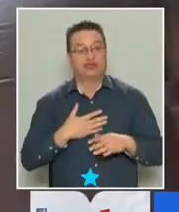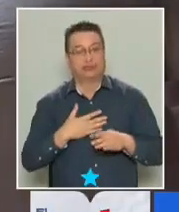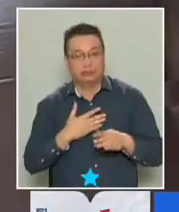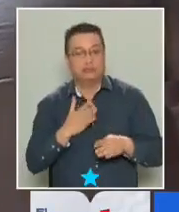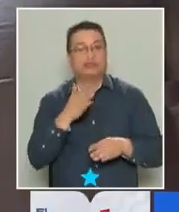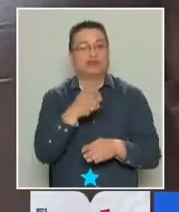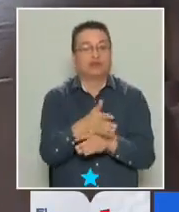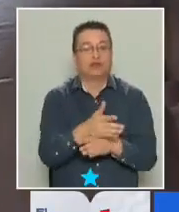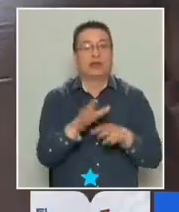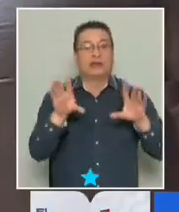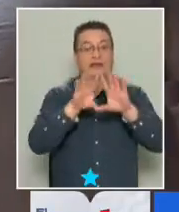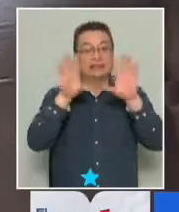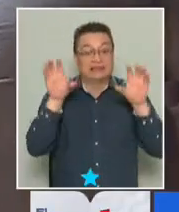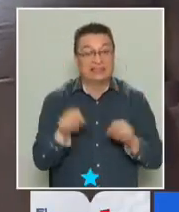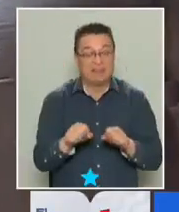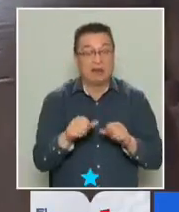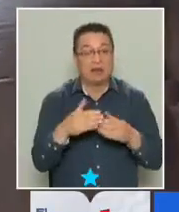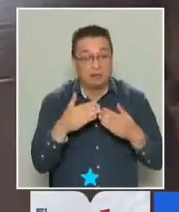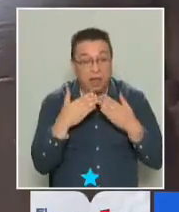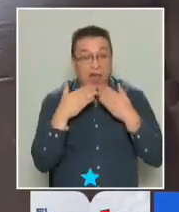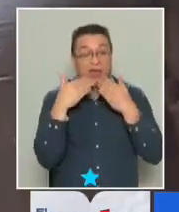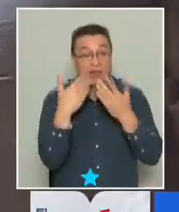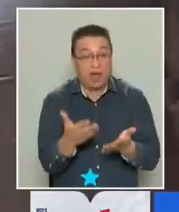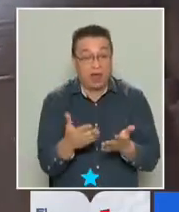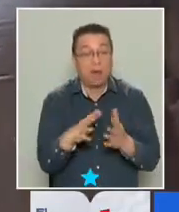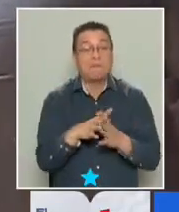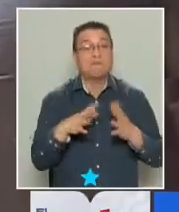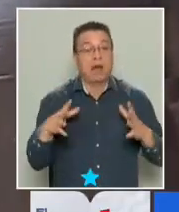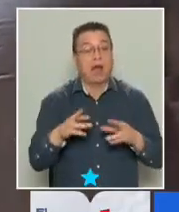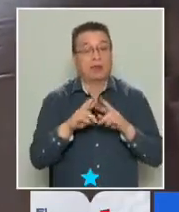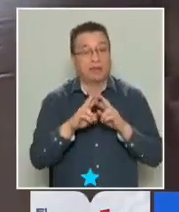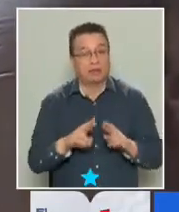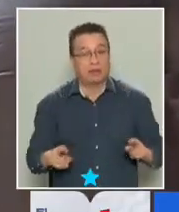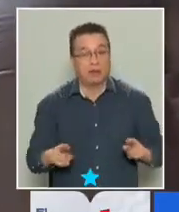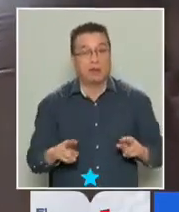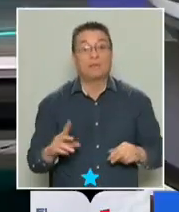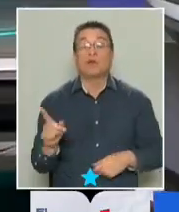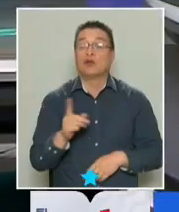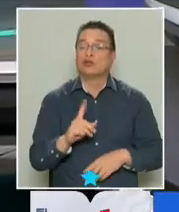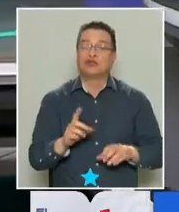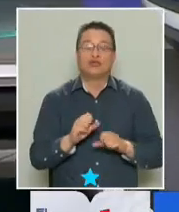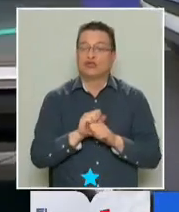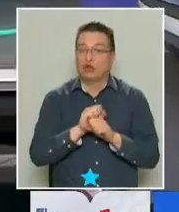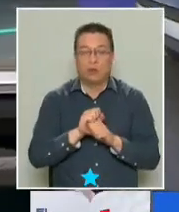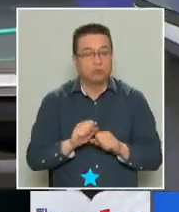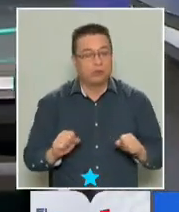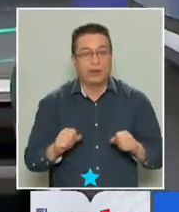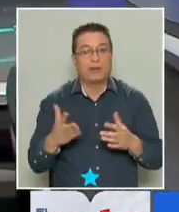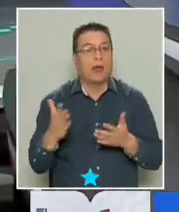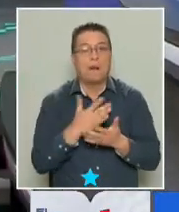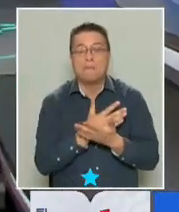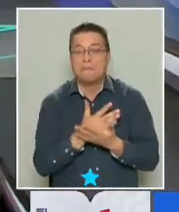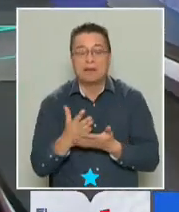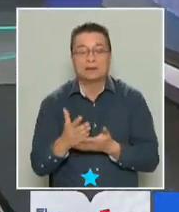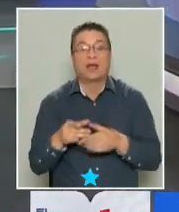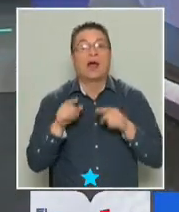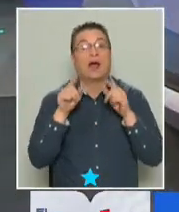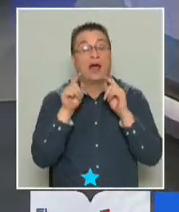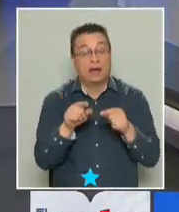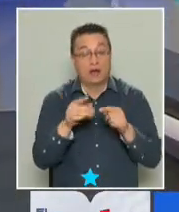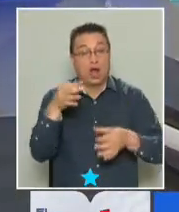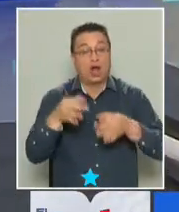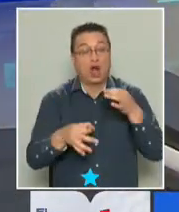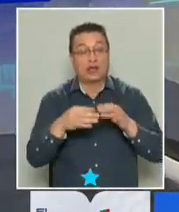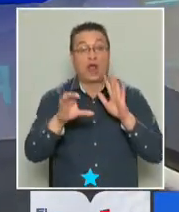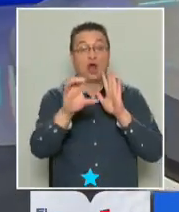sistema que me ofrece mayor tranquilidad lo que no puede suceder aquí es que como dice la corte